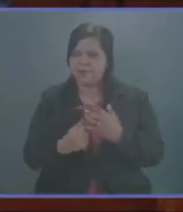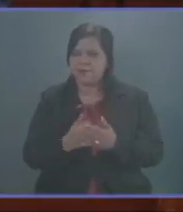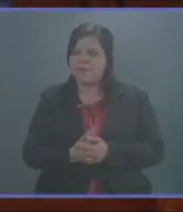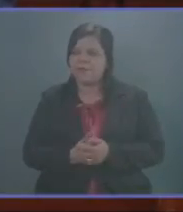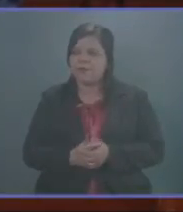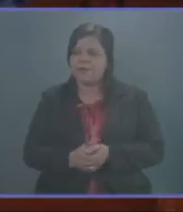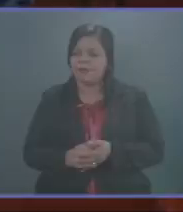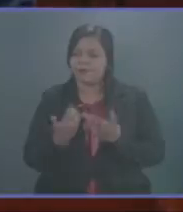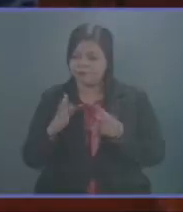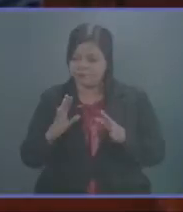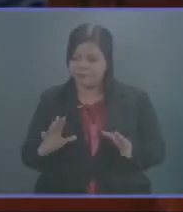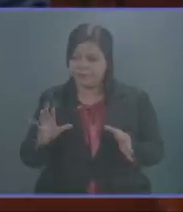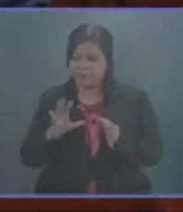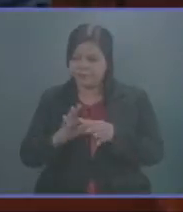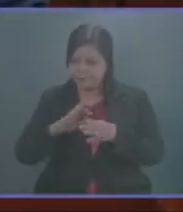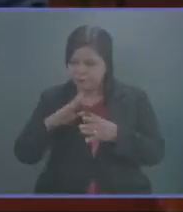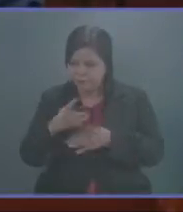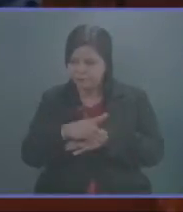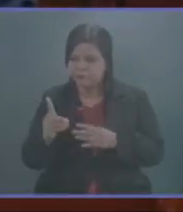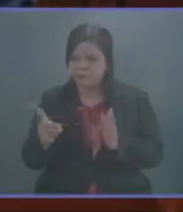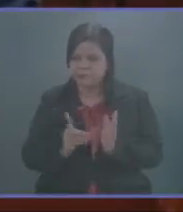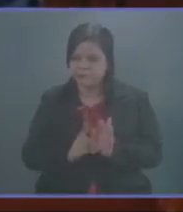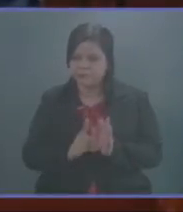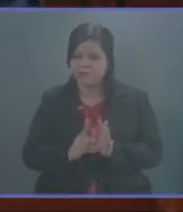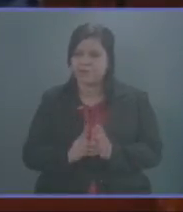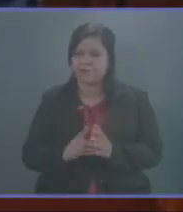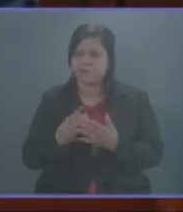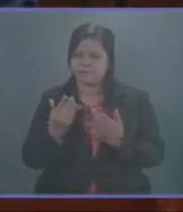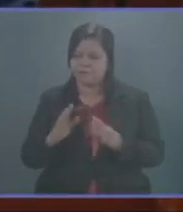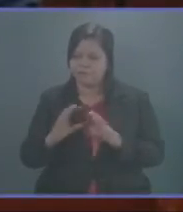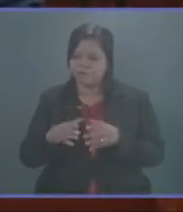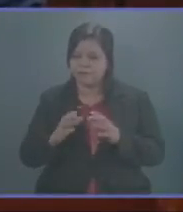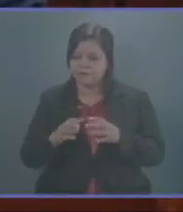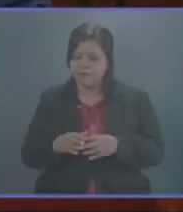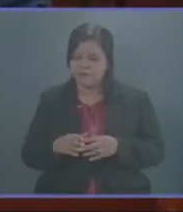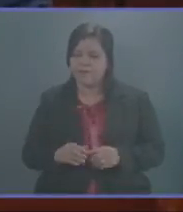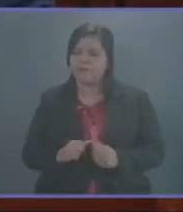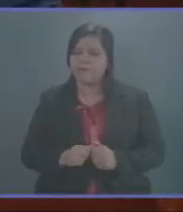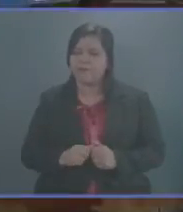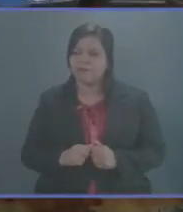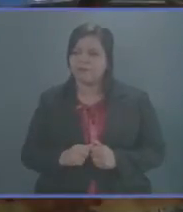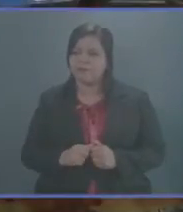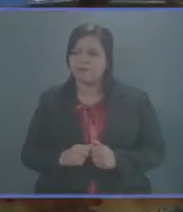no libertad y calza la firma de todos los diputados que conforman la comisión. Leído el dictamen, presidente.